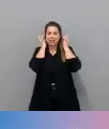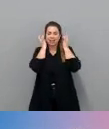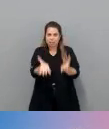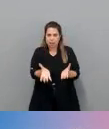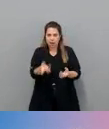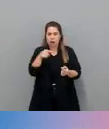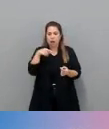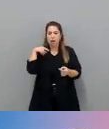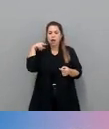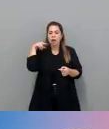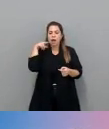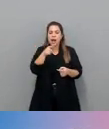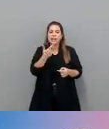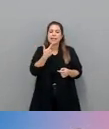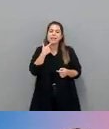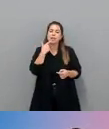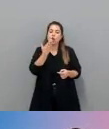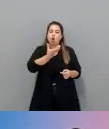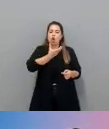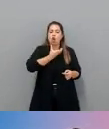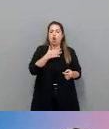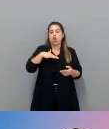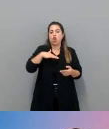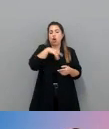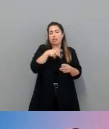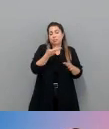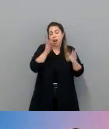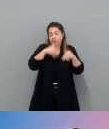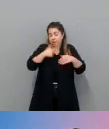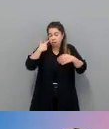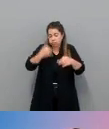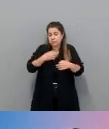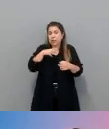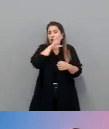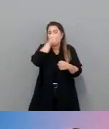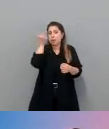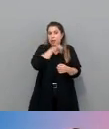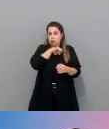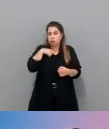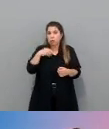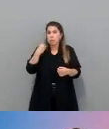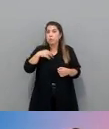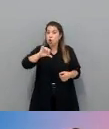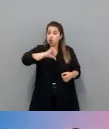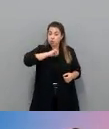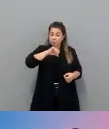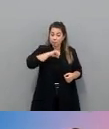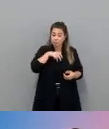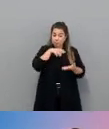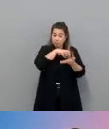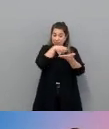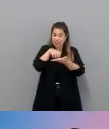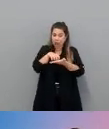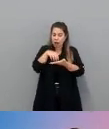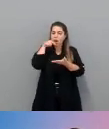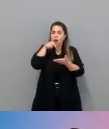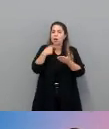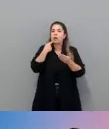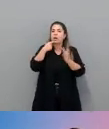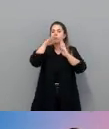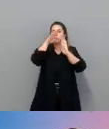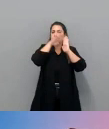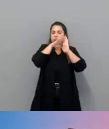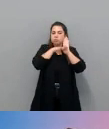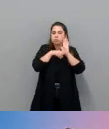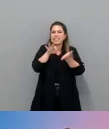aquí corporaciones locales, aunque estoy hablando de comunidades autónomas, y es que desde los hospitales se establecen los servicios de atención